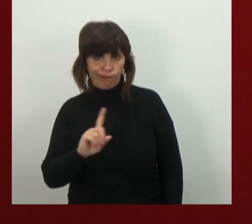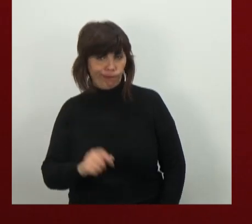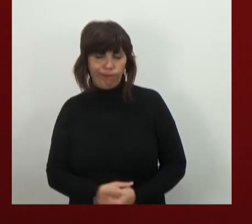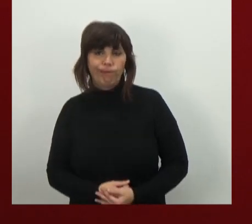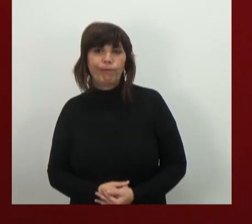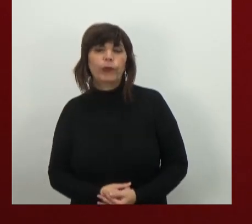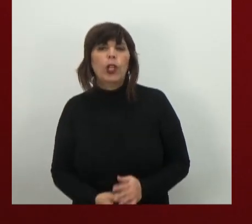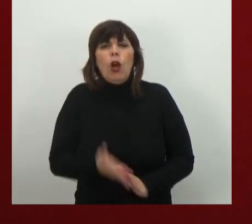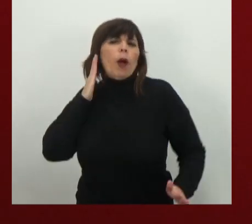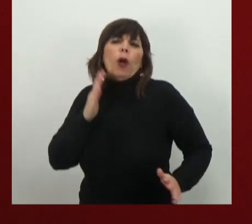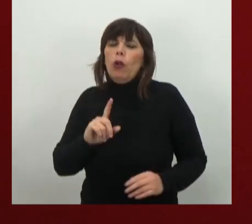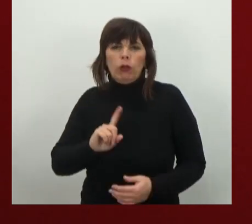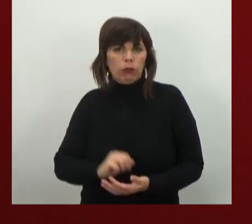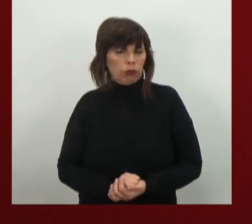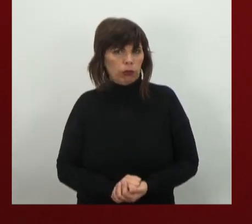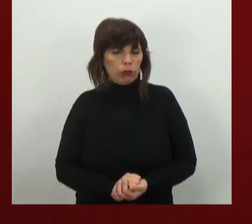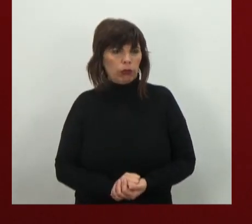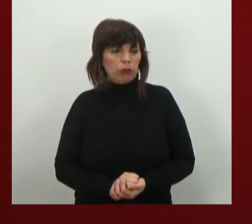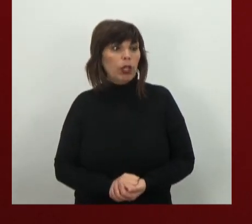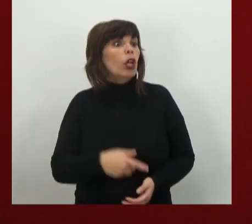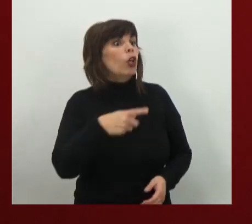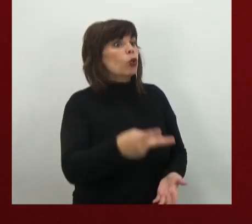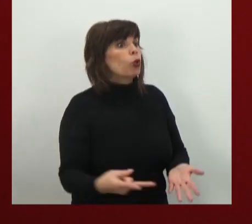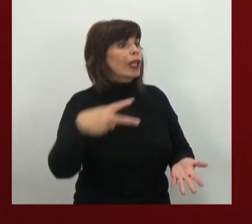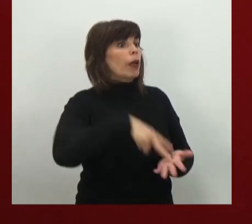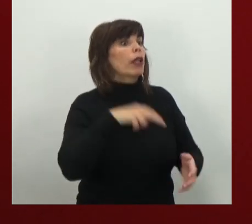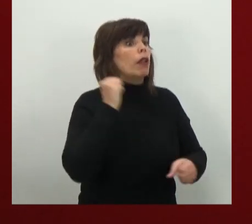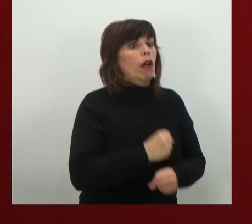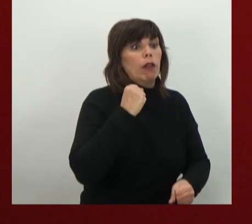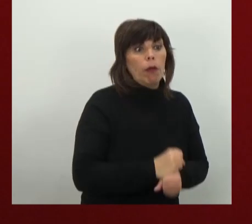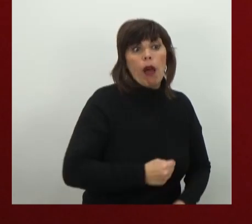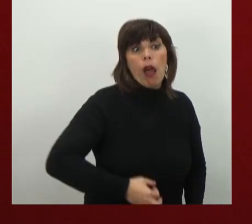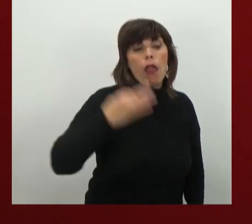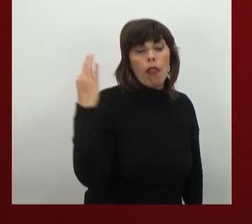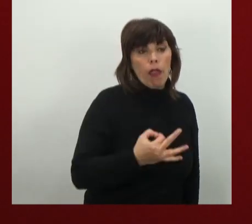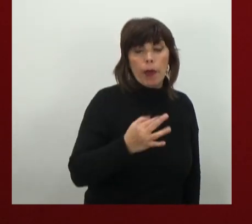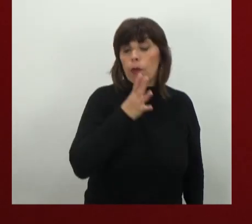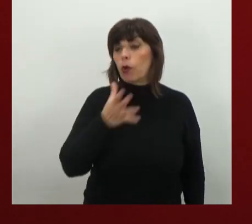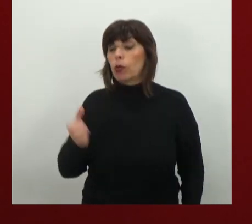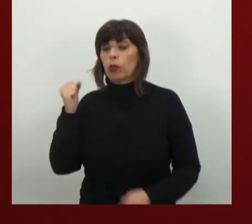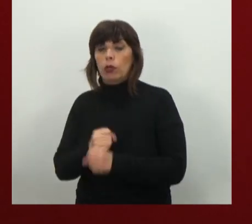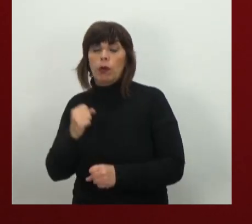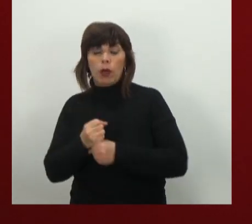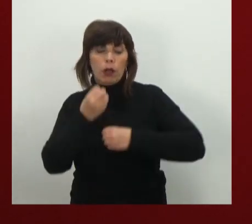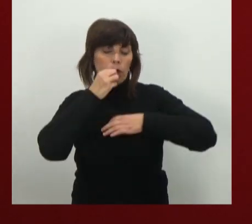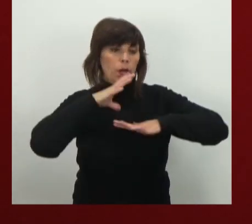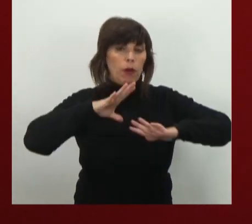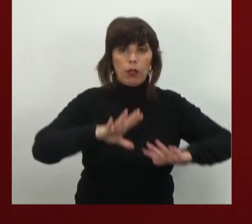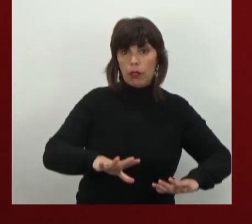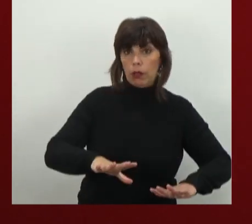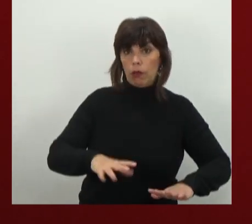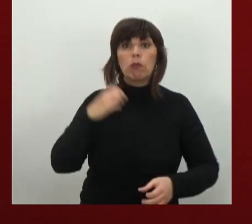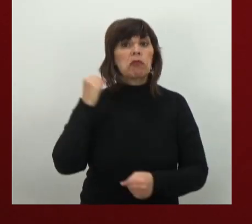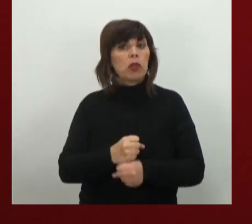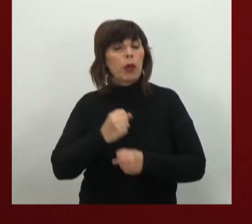Ay, ¿es necesario levantarse a trabajar? Claro, el trabajo es una bendición. Trabajar es muy